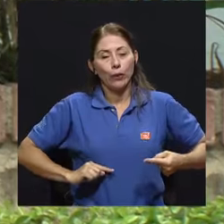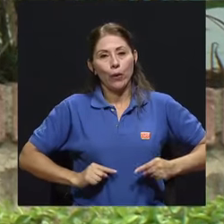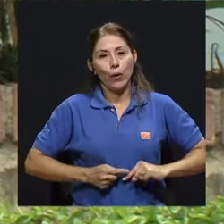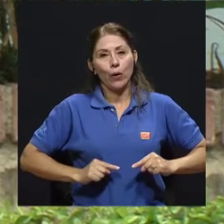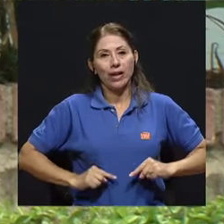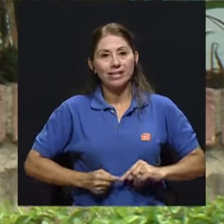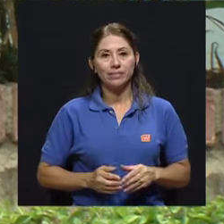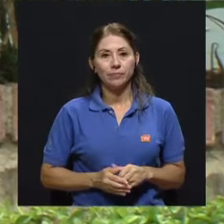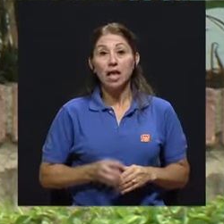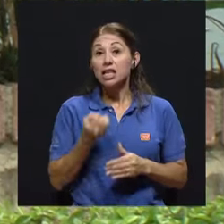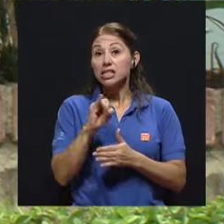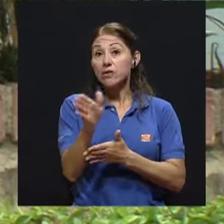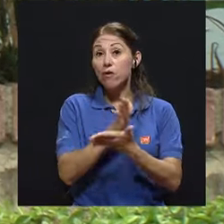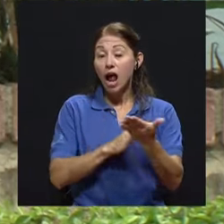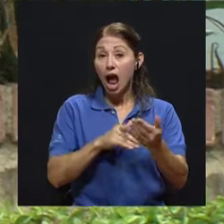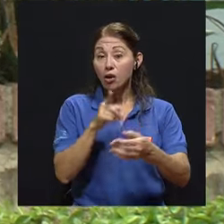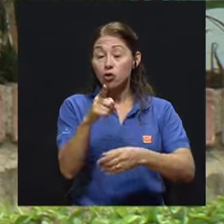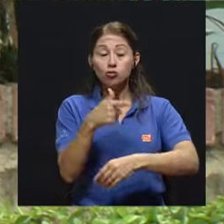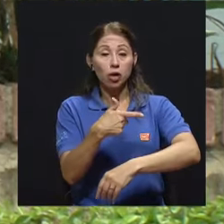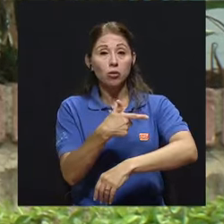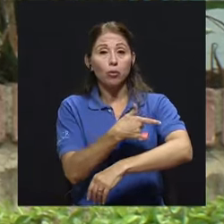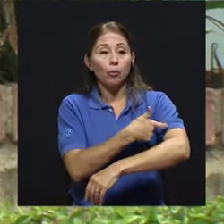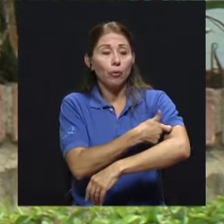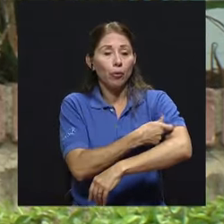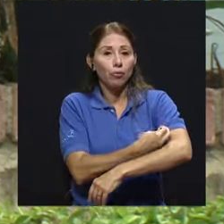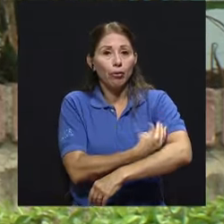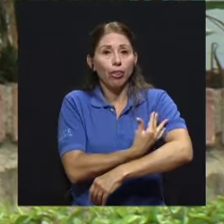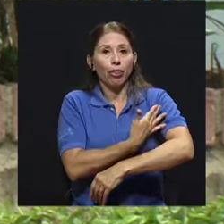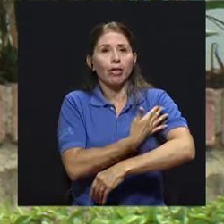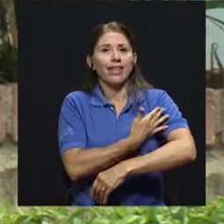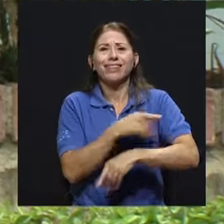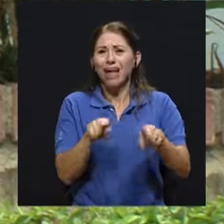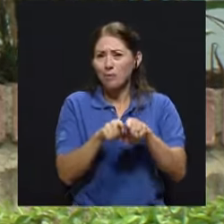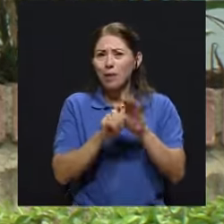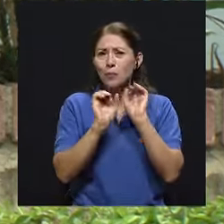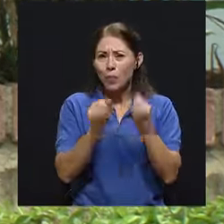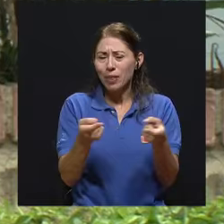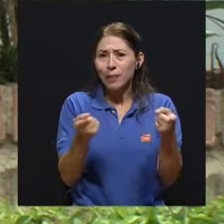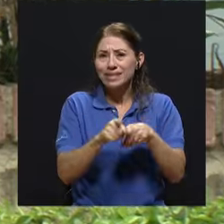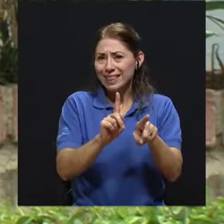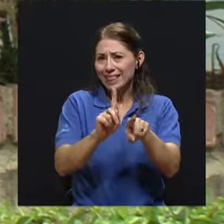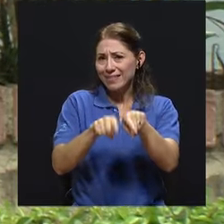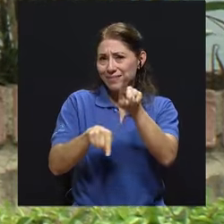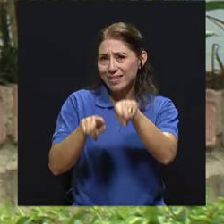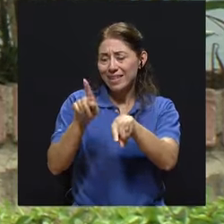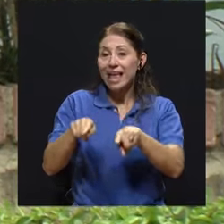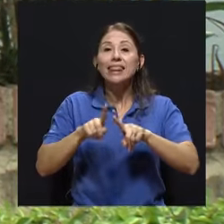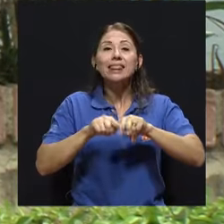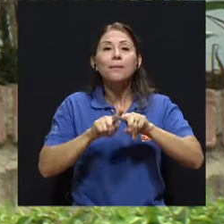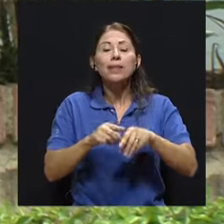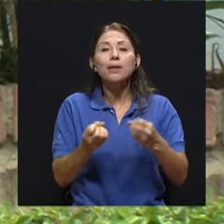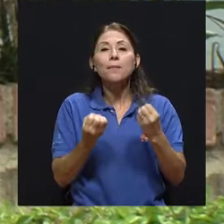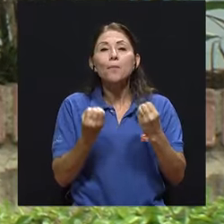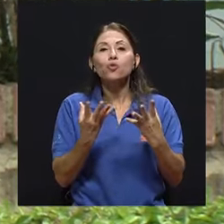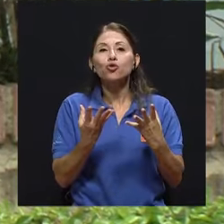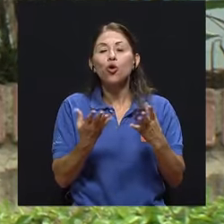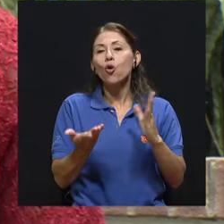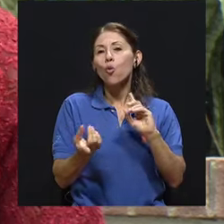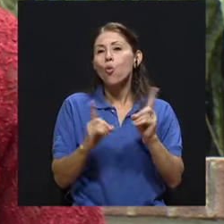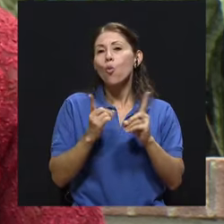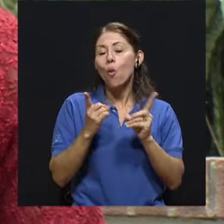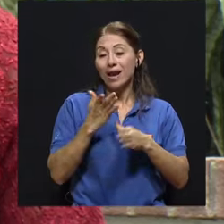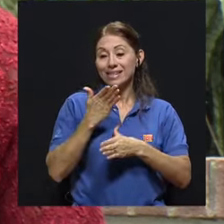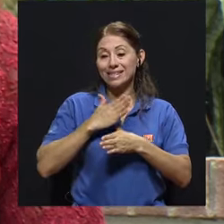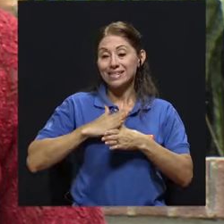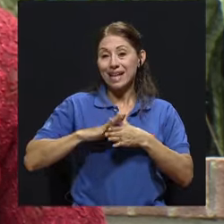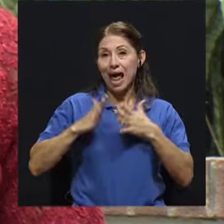son inyectados, pues también puede ir a cualquiera. Depende mucho de cuál es el órgano que me va a afectar. Si